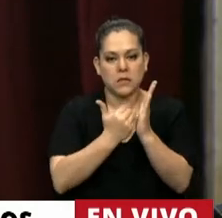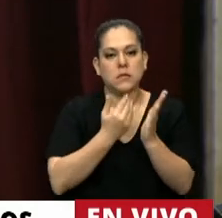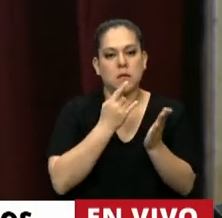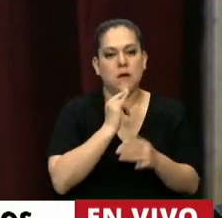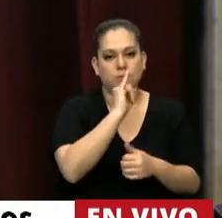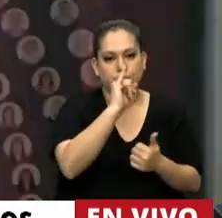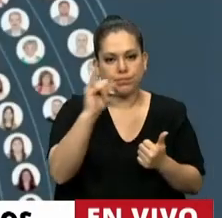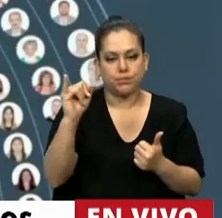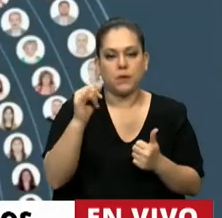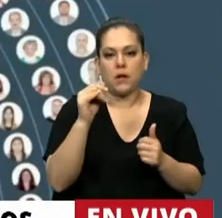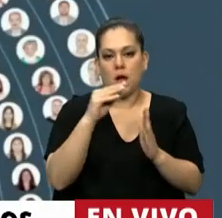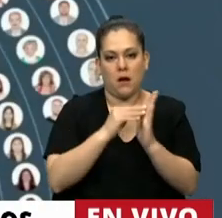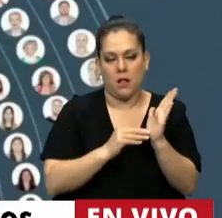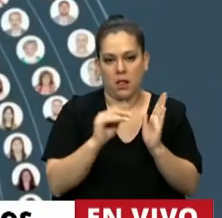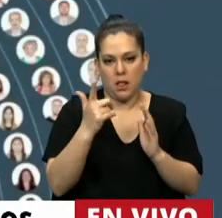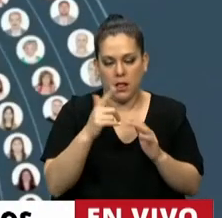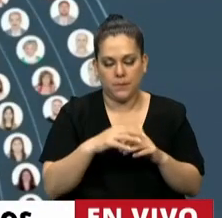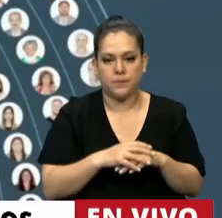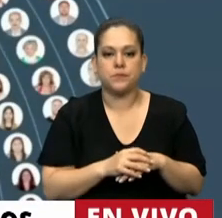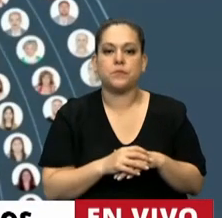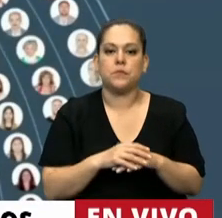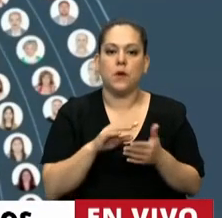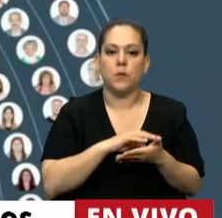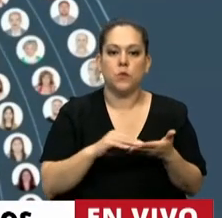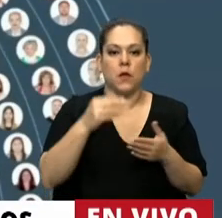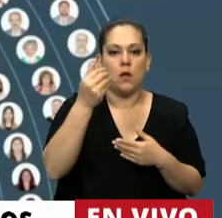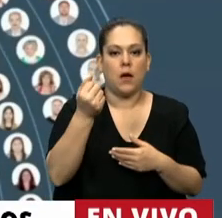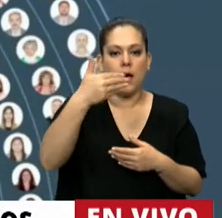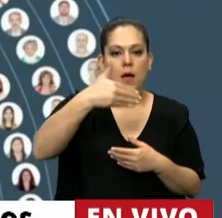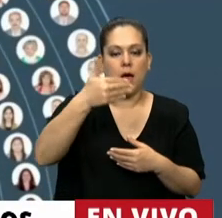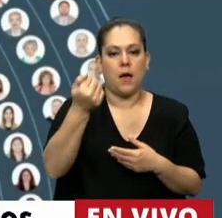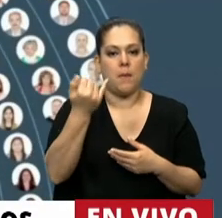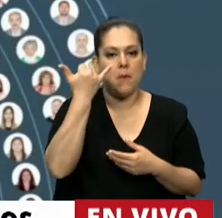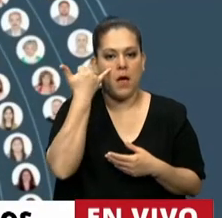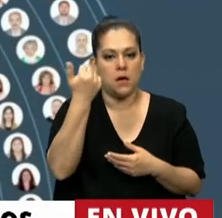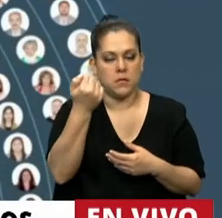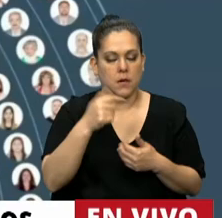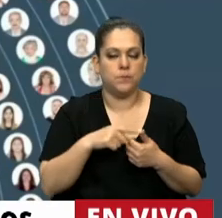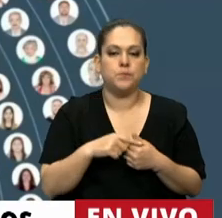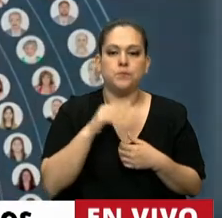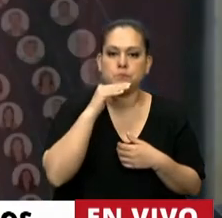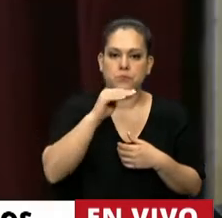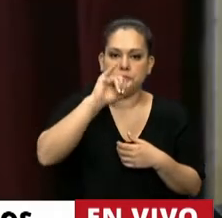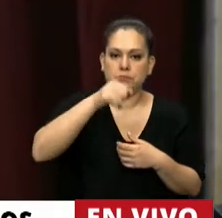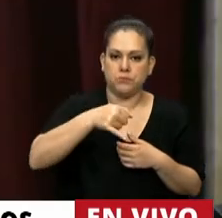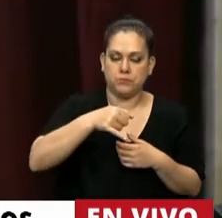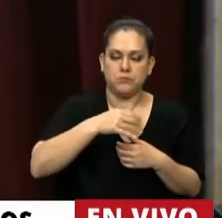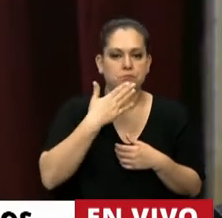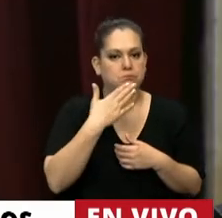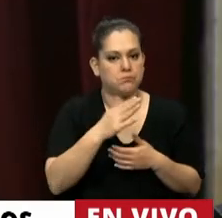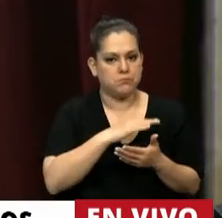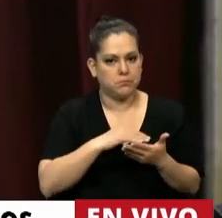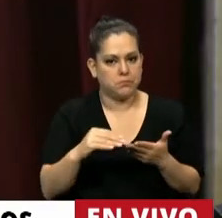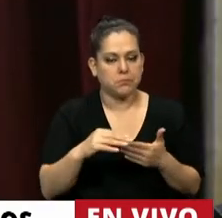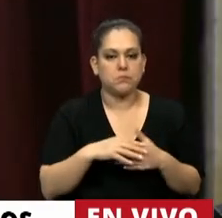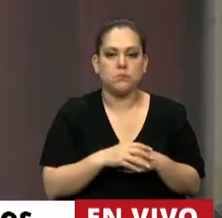que no figuran. Diputado Domingo Amaya. Afirmativo, señor presidente. Gracias,